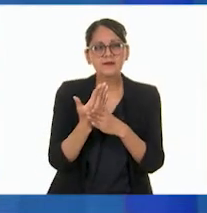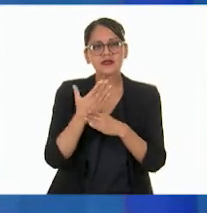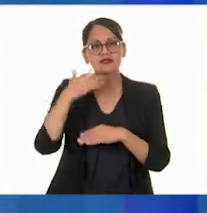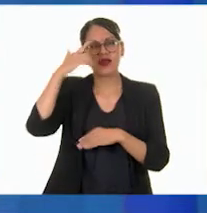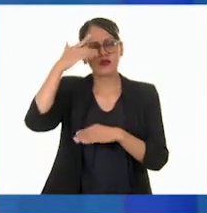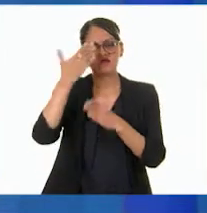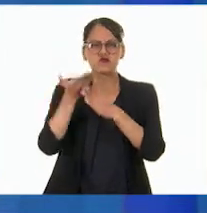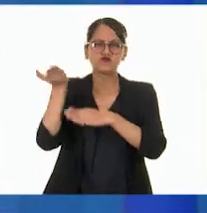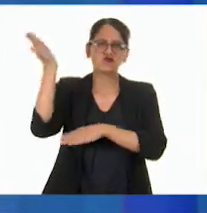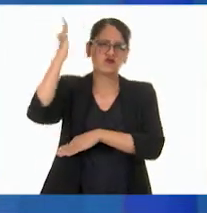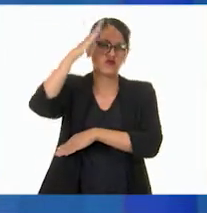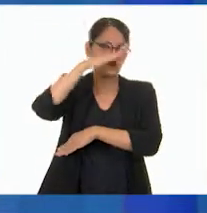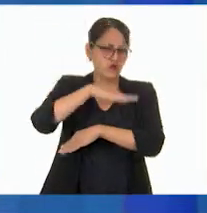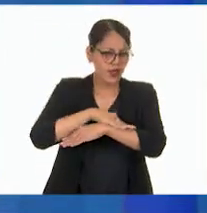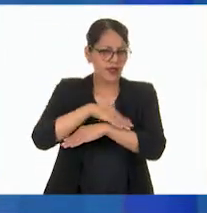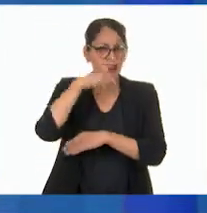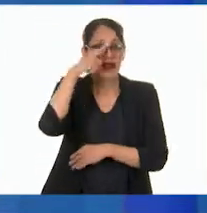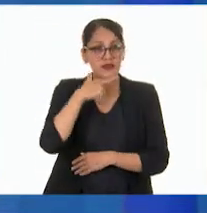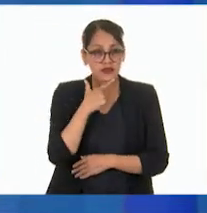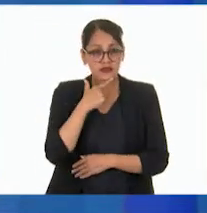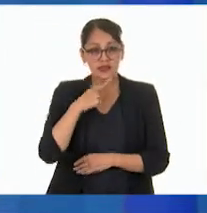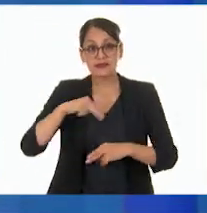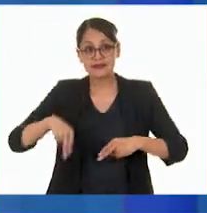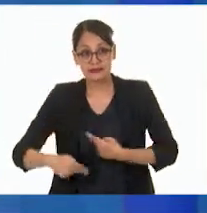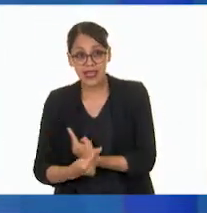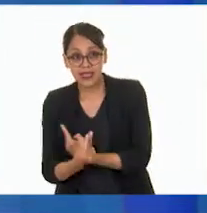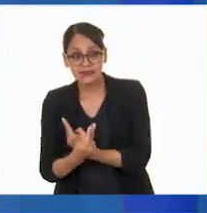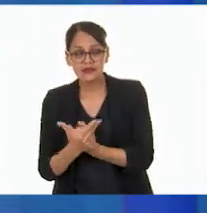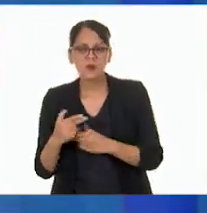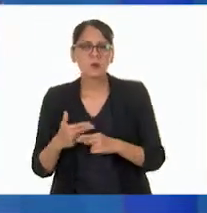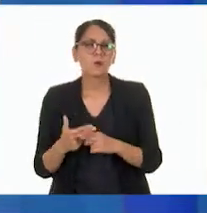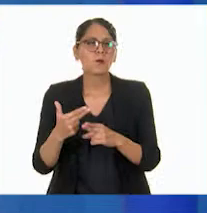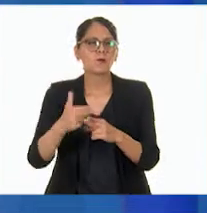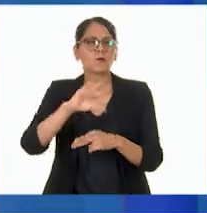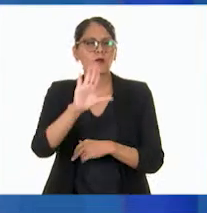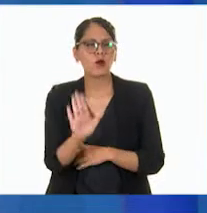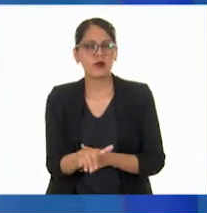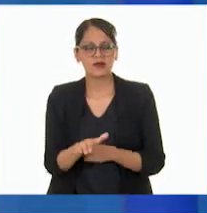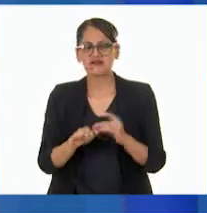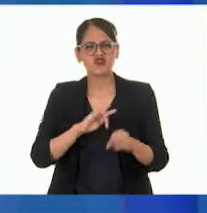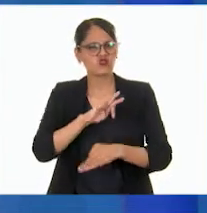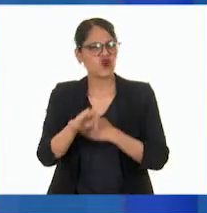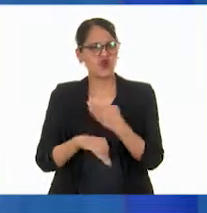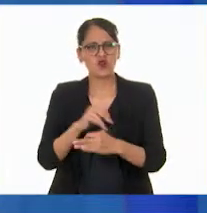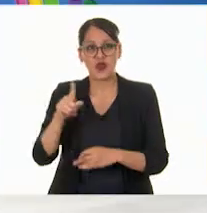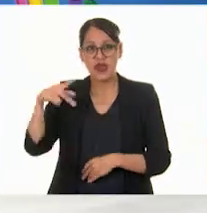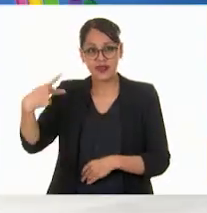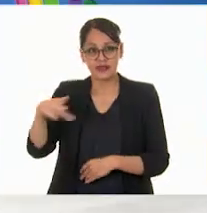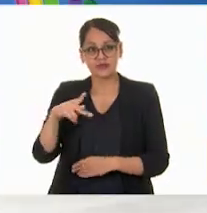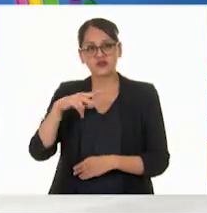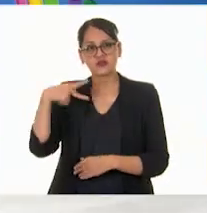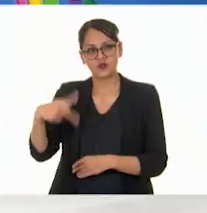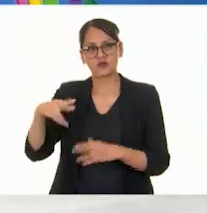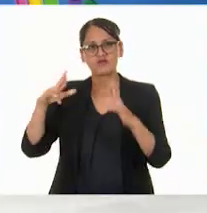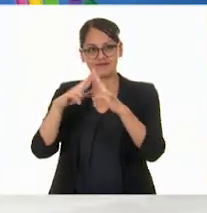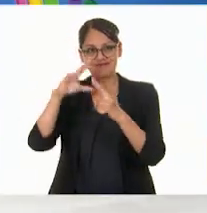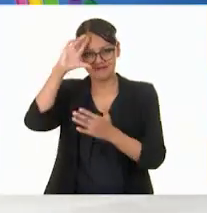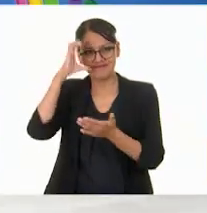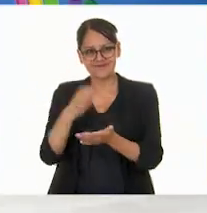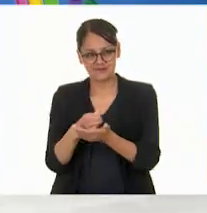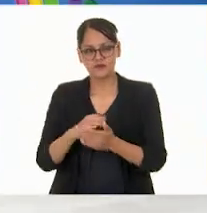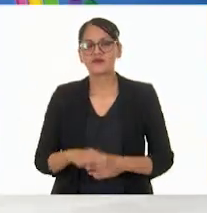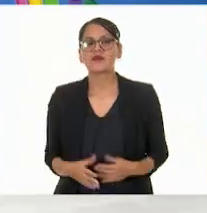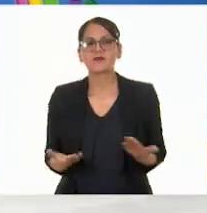dormían. Desde que nacían hasta que se morían. Todo tenía que ver con la religión católica. Bueno, en ese caso, creo